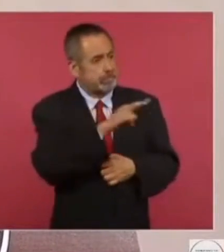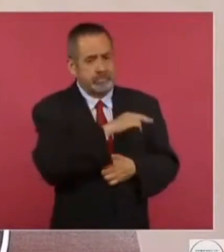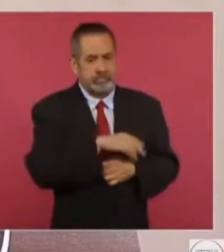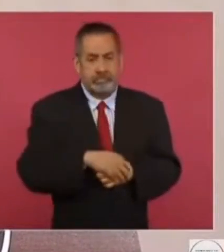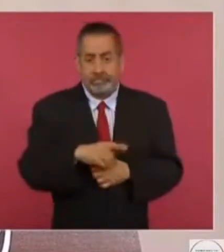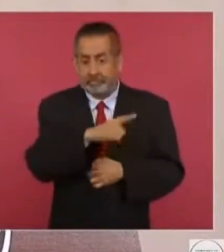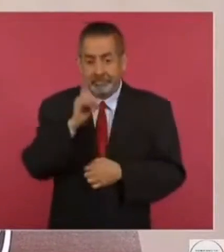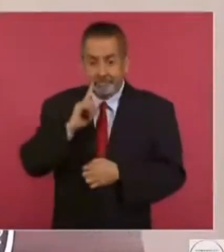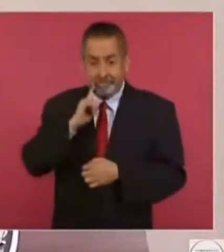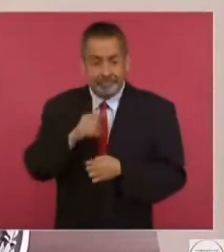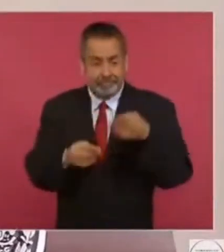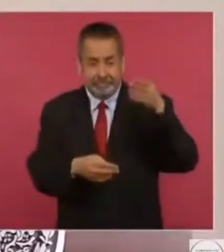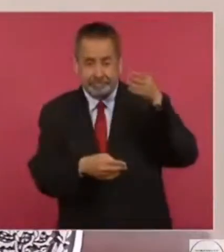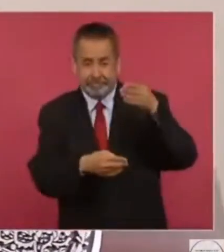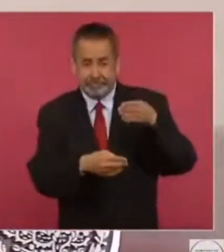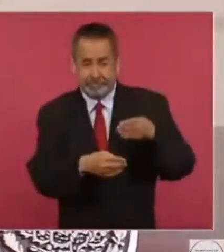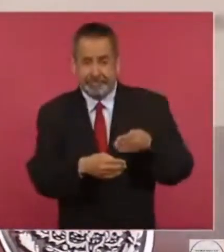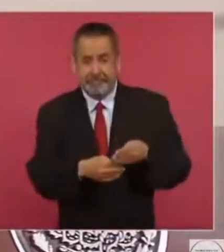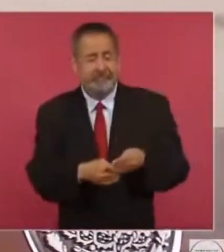el vidrio.